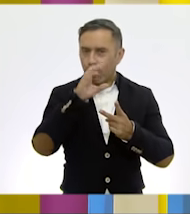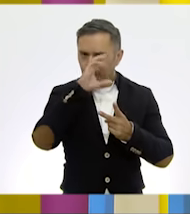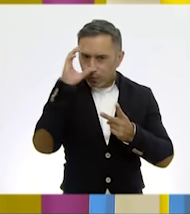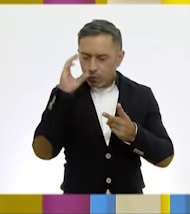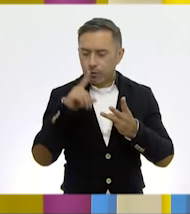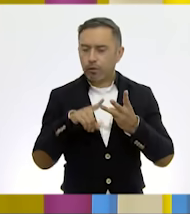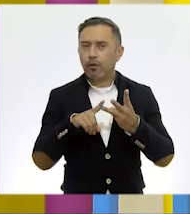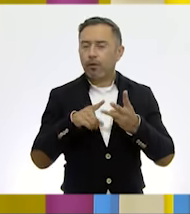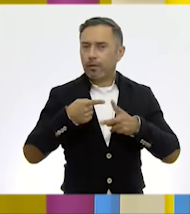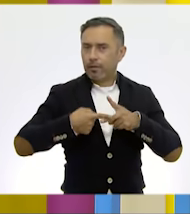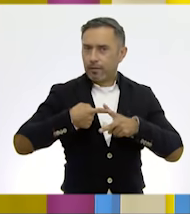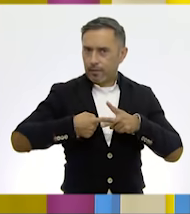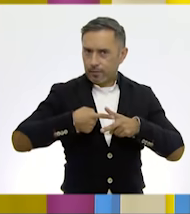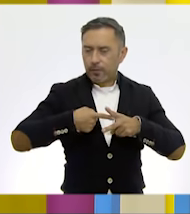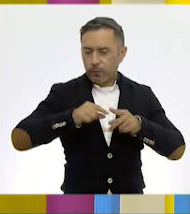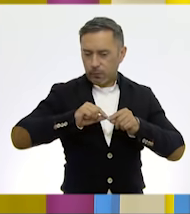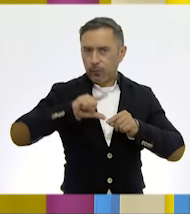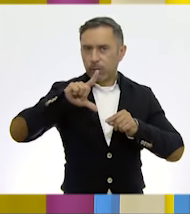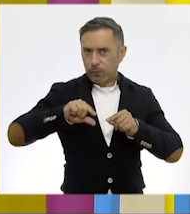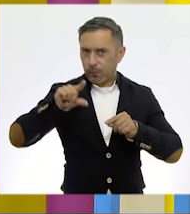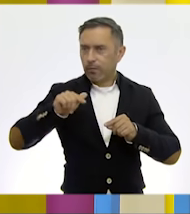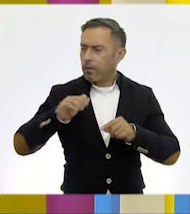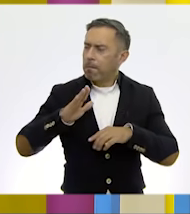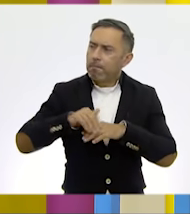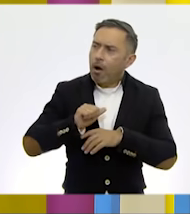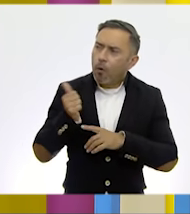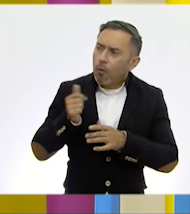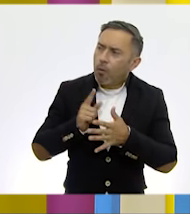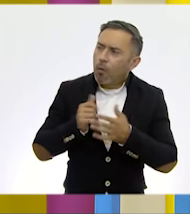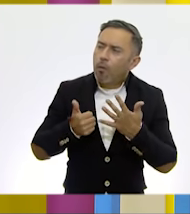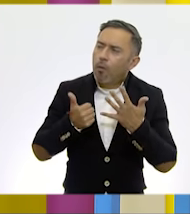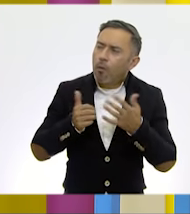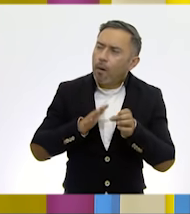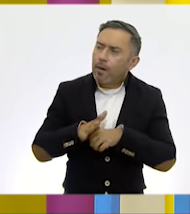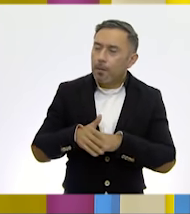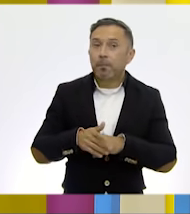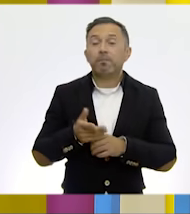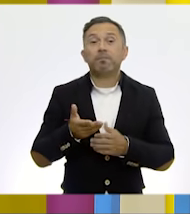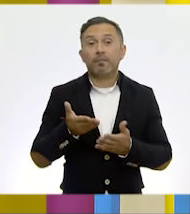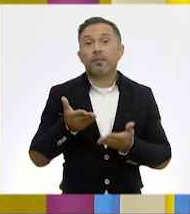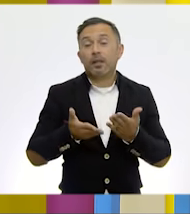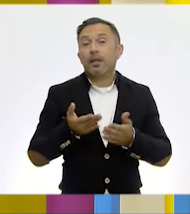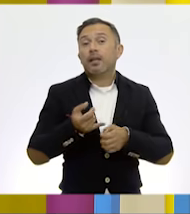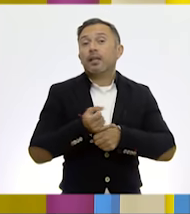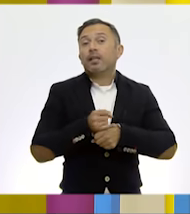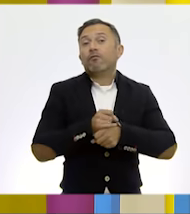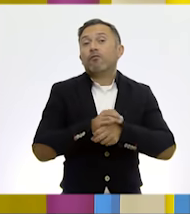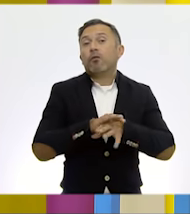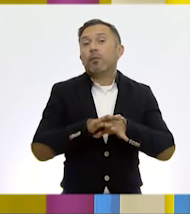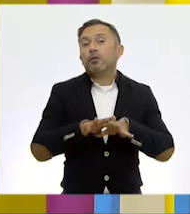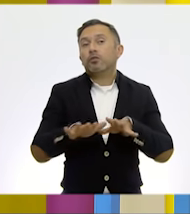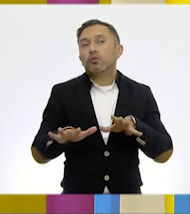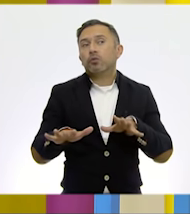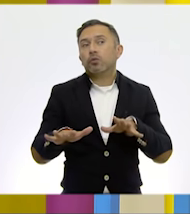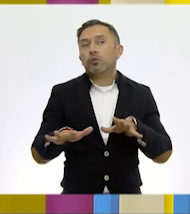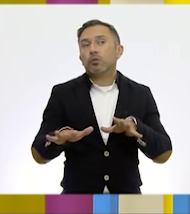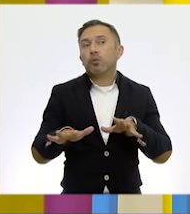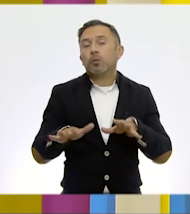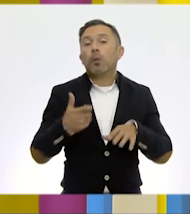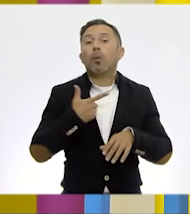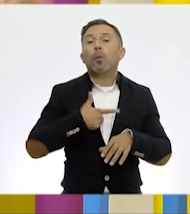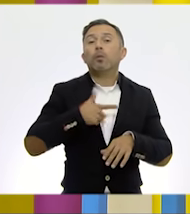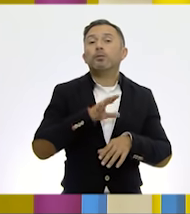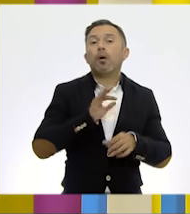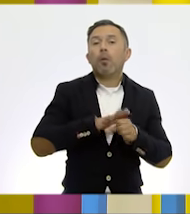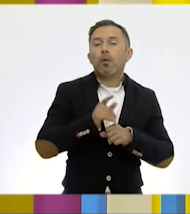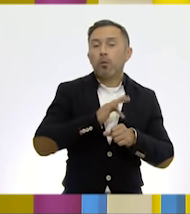Y nos falta una más. Sí, también distribuyen la información de acuerdo a lo que hayamos elegido. Si es